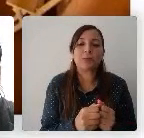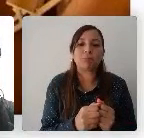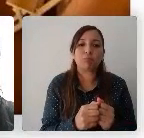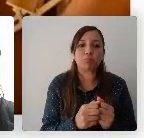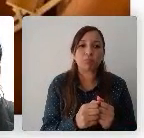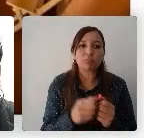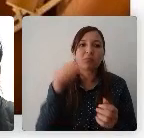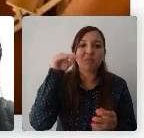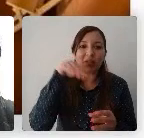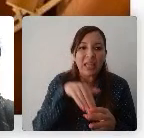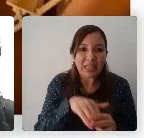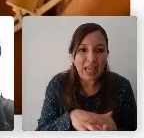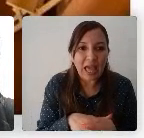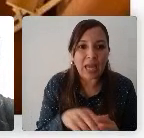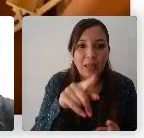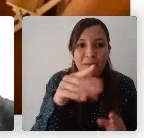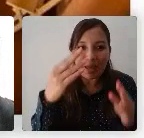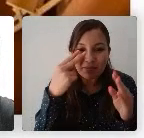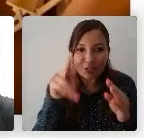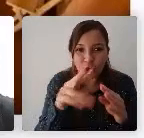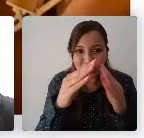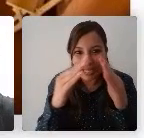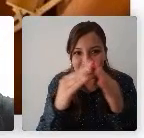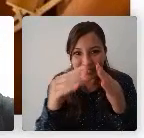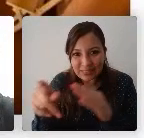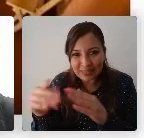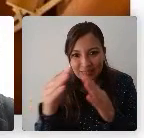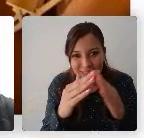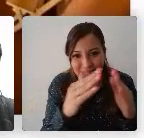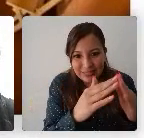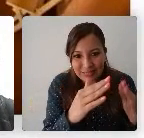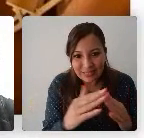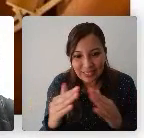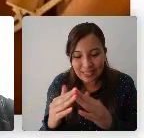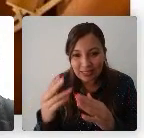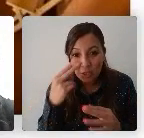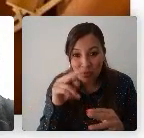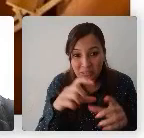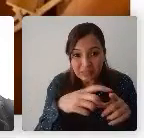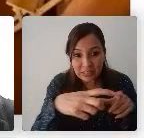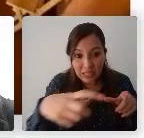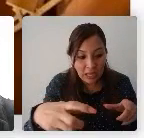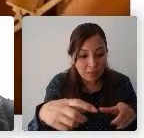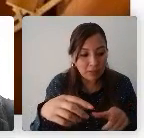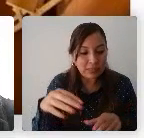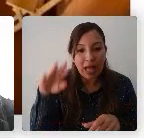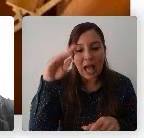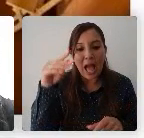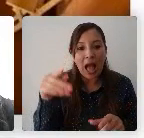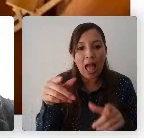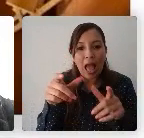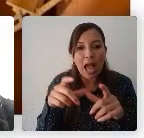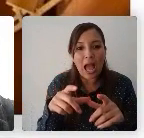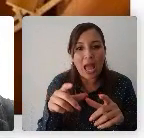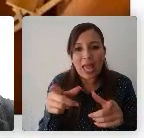Yachón, de Cotos y Ticonata, ¿no? Y si hablamos de la planta turística, pues tenemos una serie de